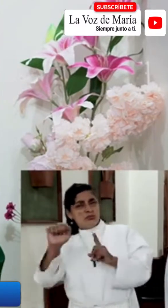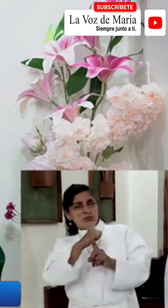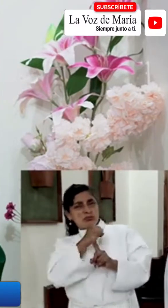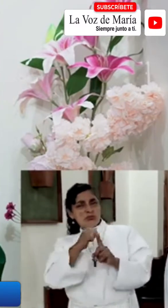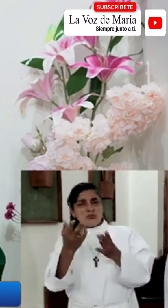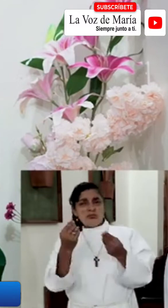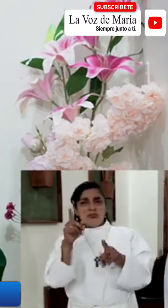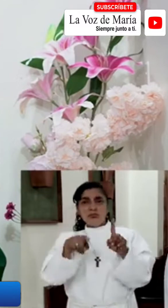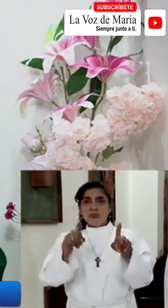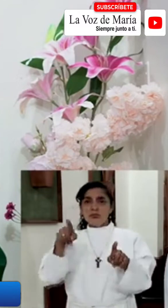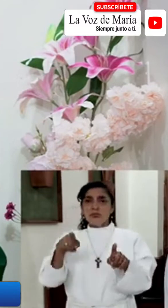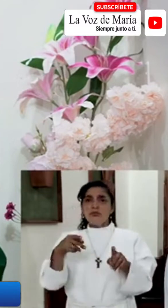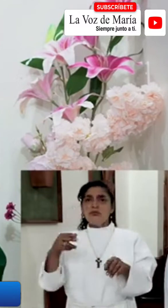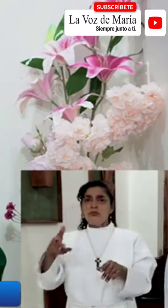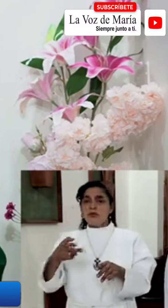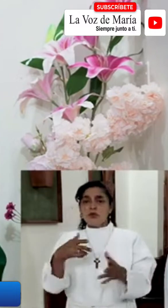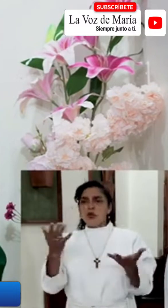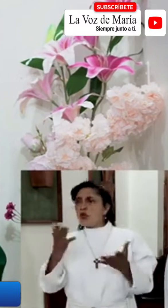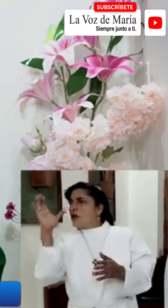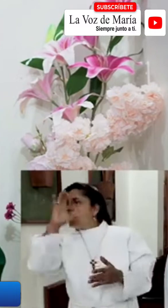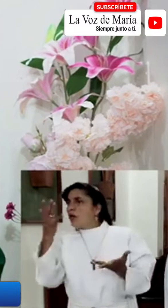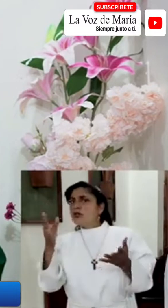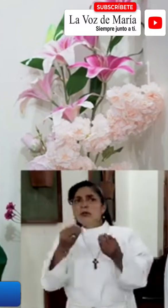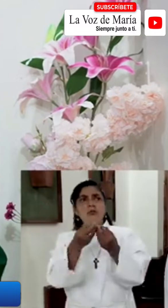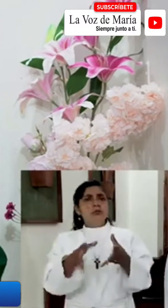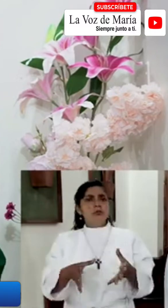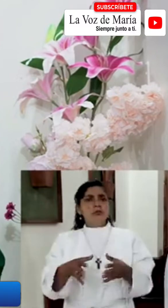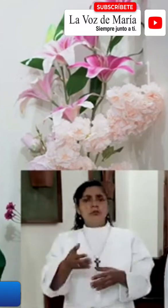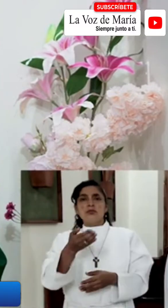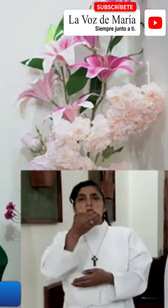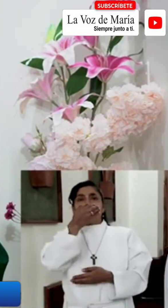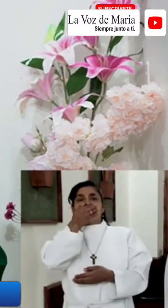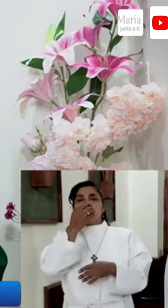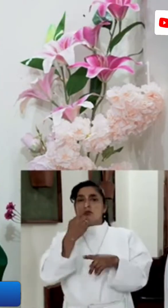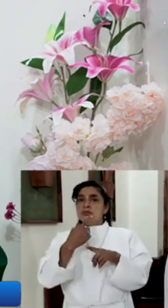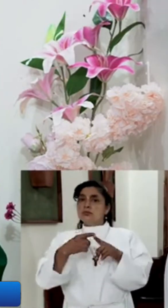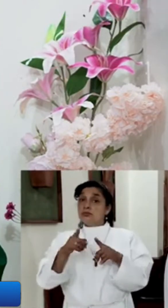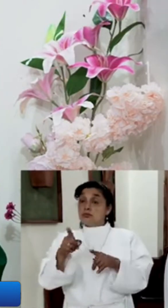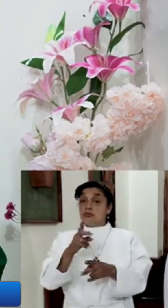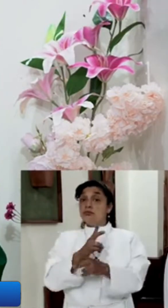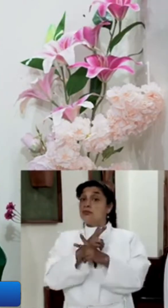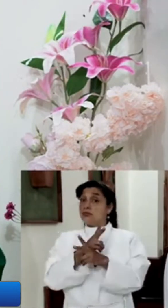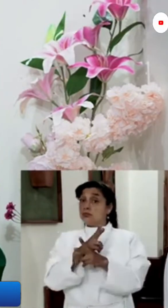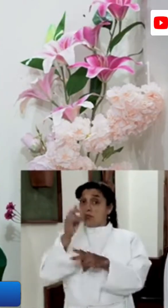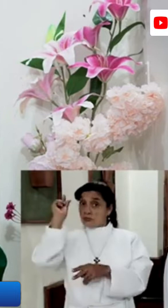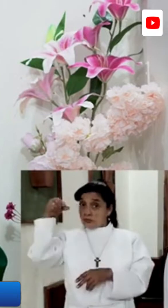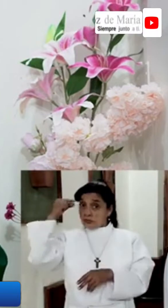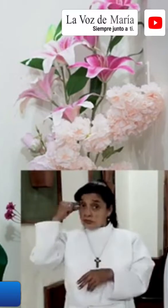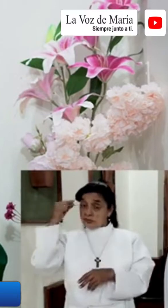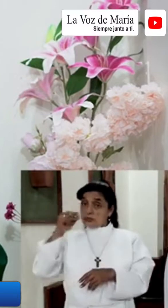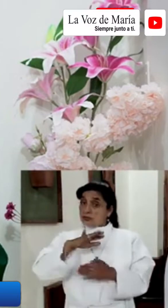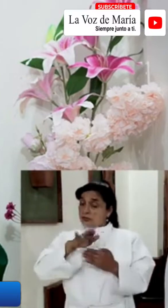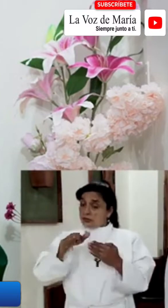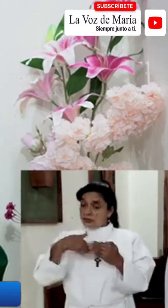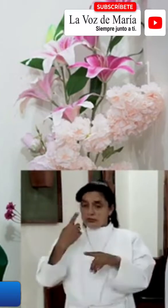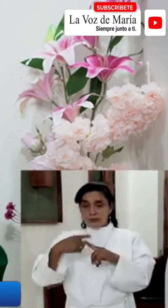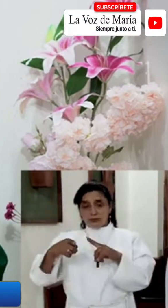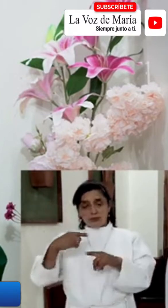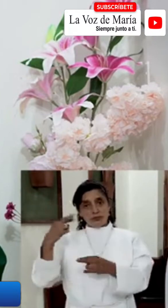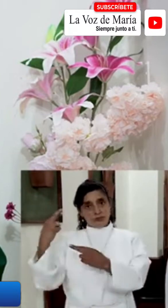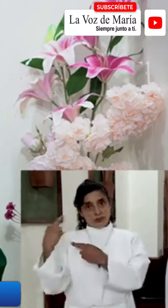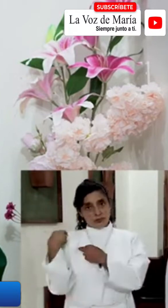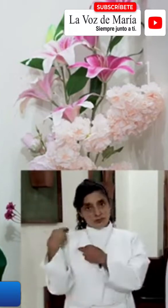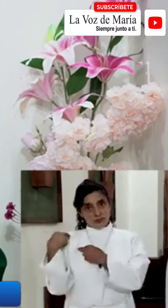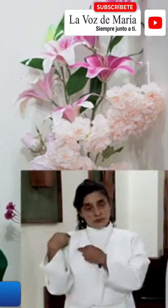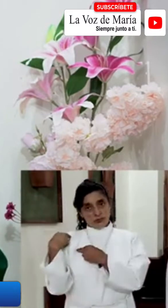personas desaparecidas. Y ahí el llamado a las autoridades a poner todos los medios,